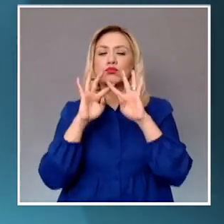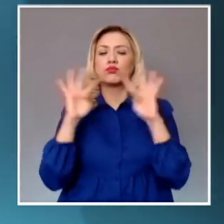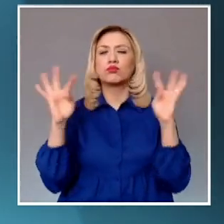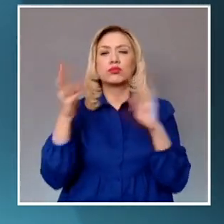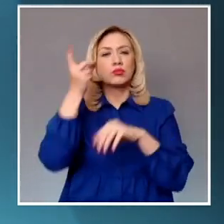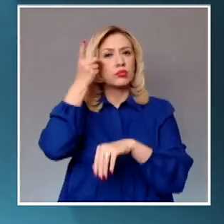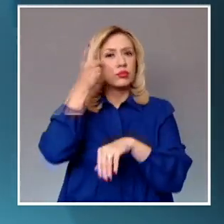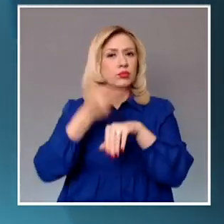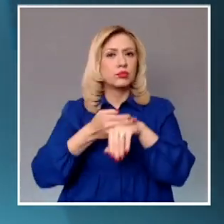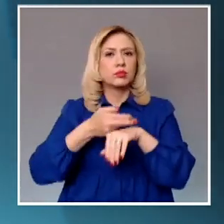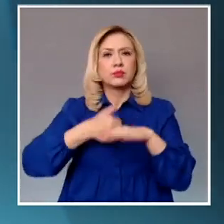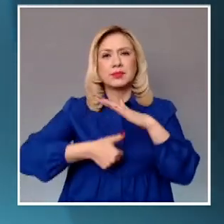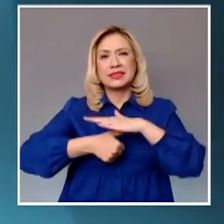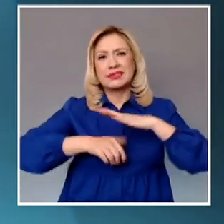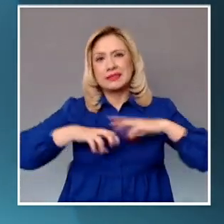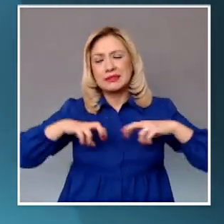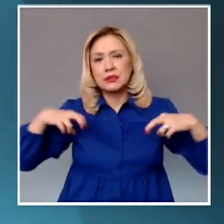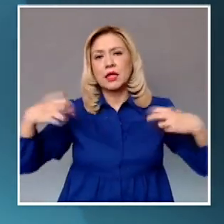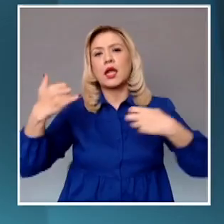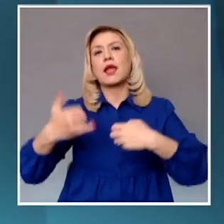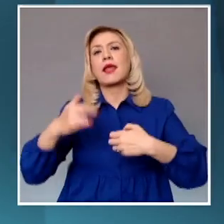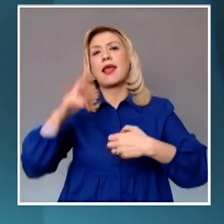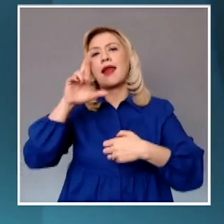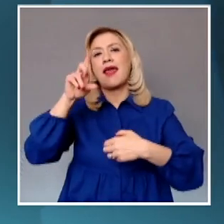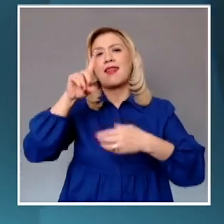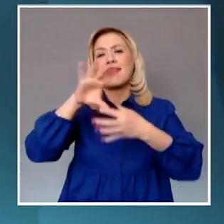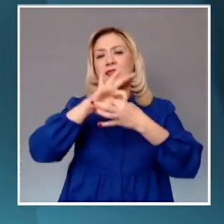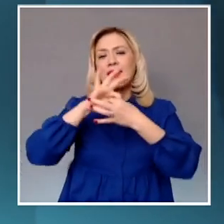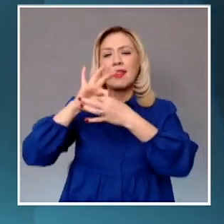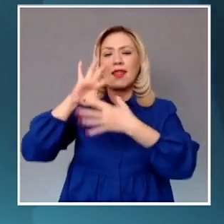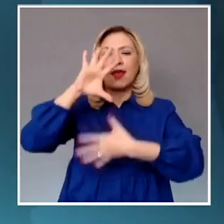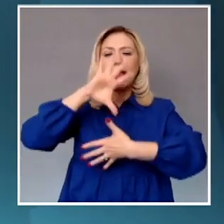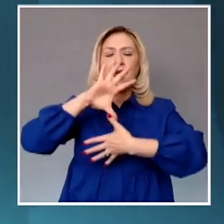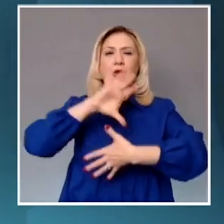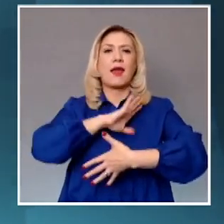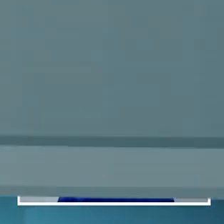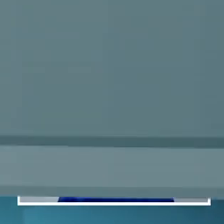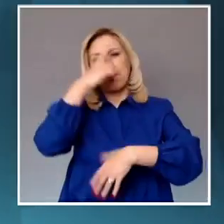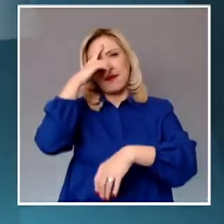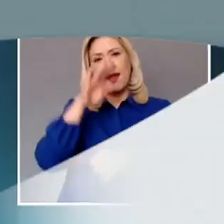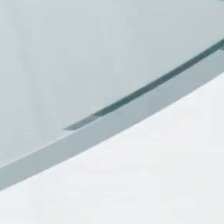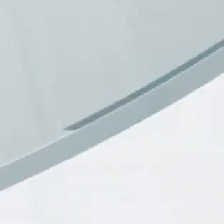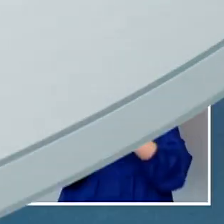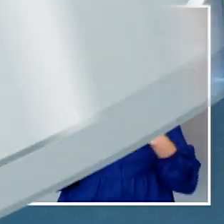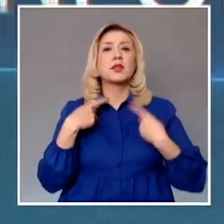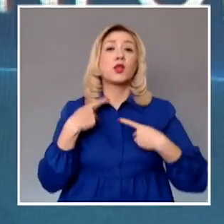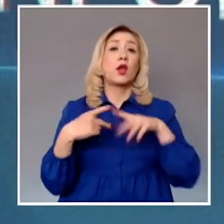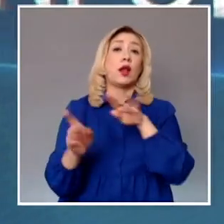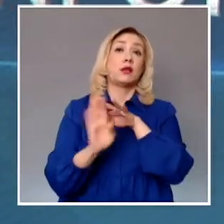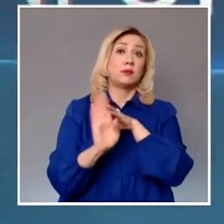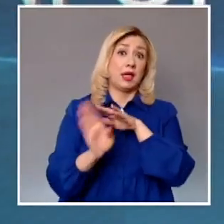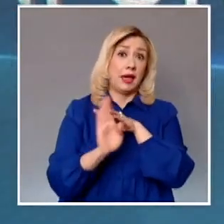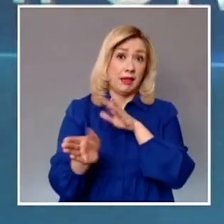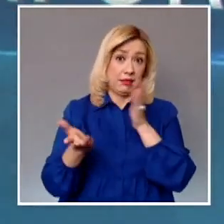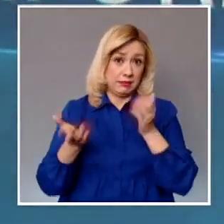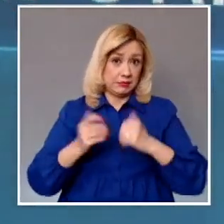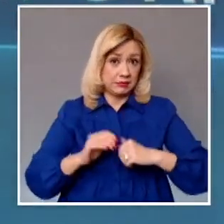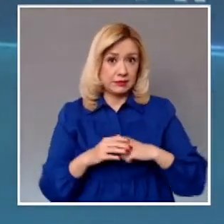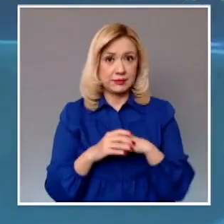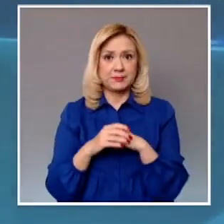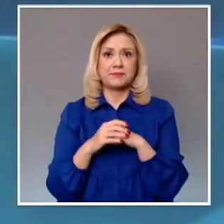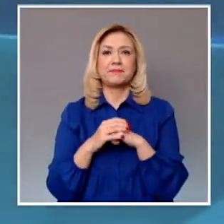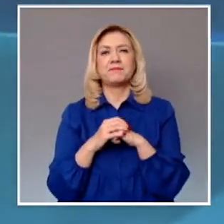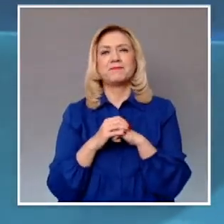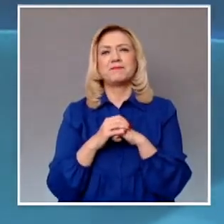Red Interamericana de Defensa de Personas en Contexto de Movilidad. Así